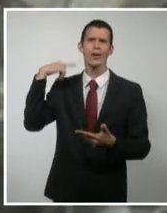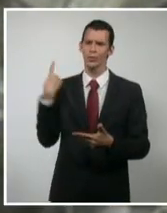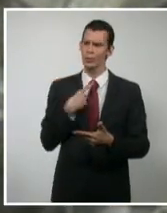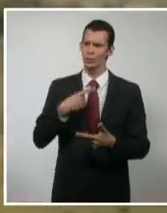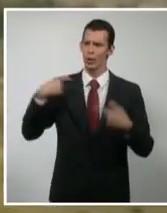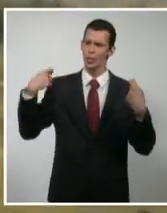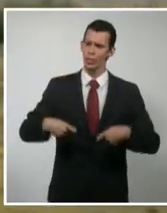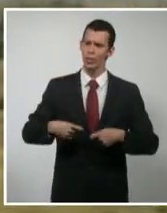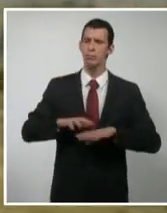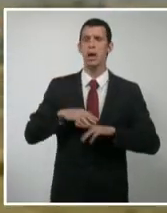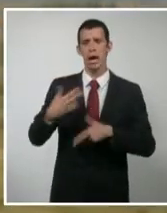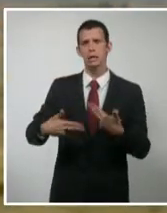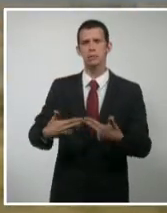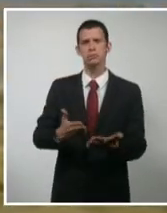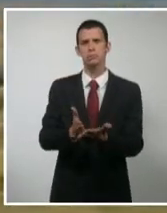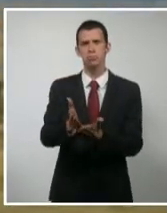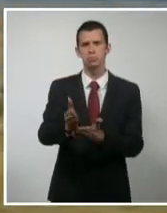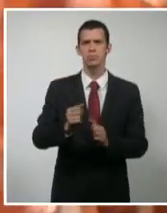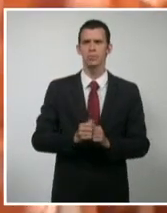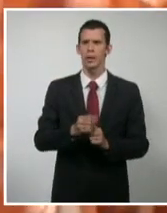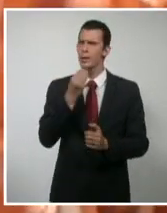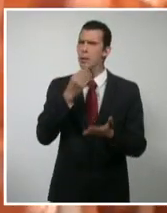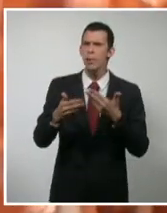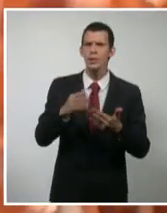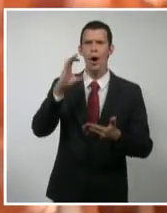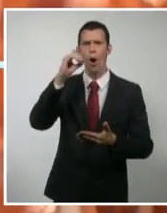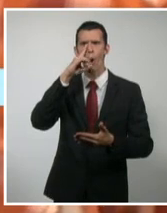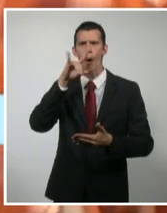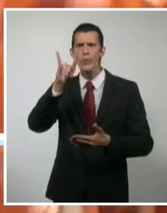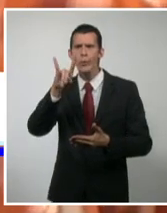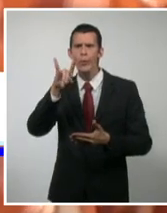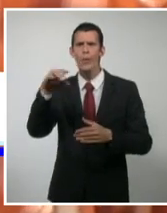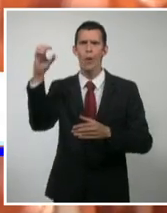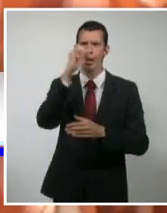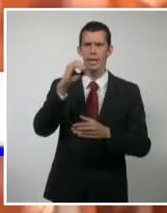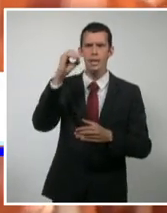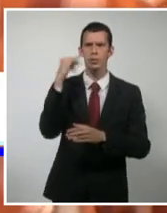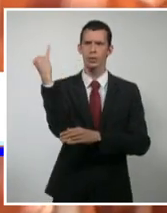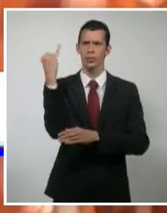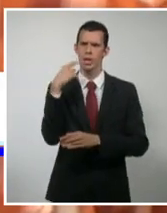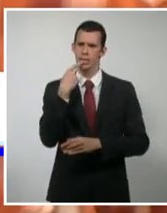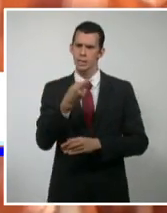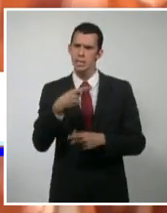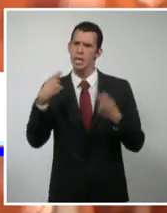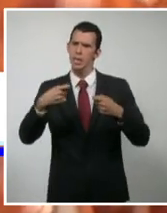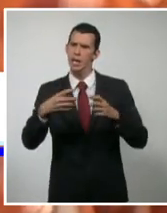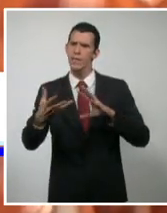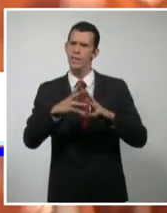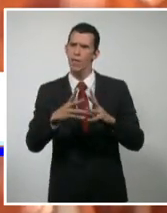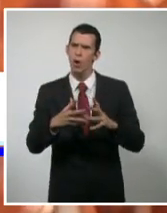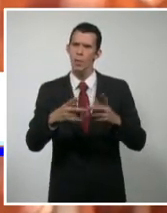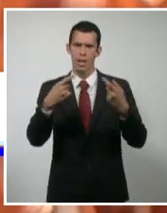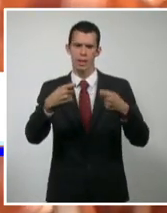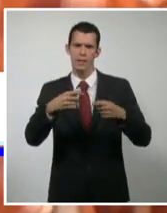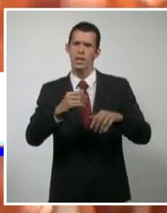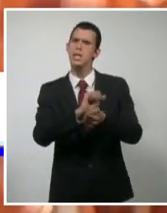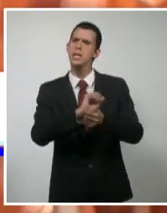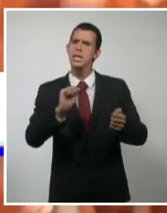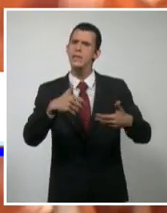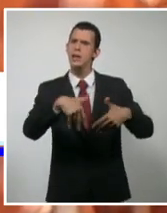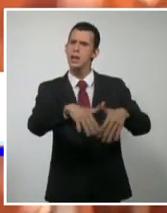de intertemporalidad. En primer lugar, que ha estado durante más de un siglo contra la voluntad del legítimo